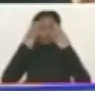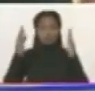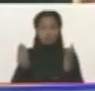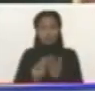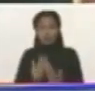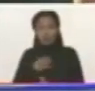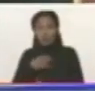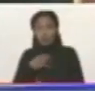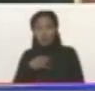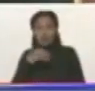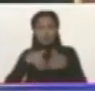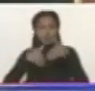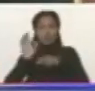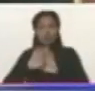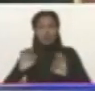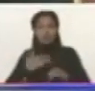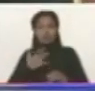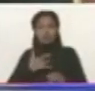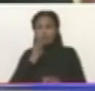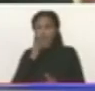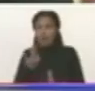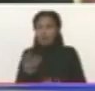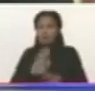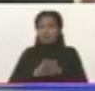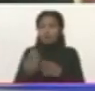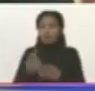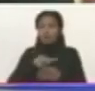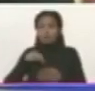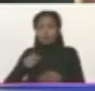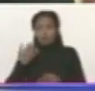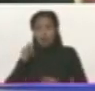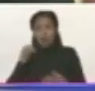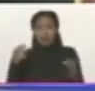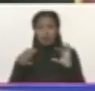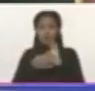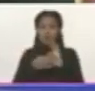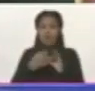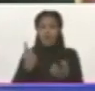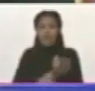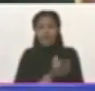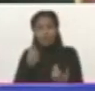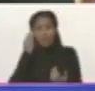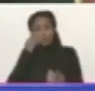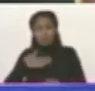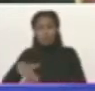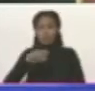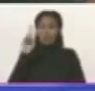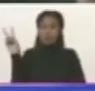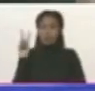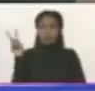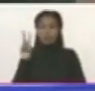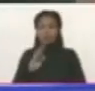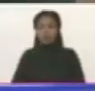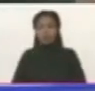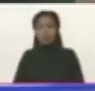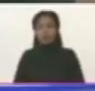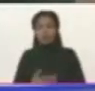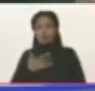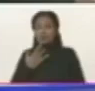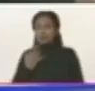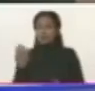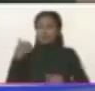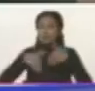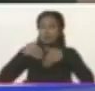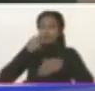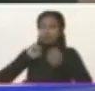puede votar en contra de Venezuela. No tiene sentido. A pesar tenemos una relación de hermandad con el pueblo venezolano. No, no tiene sentido un voto